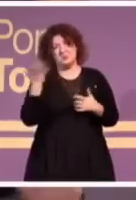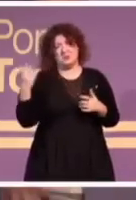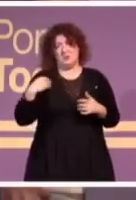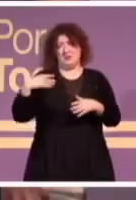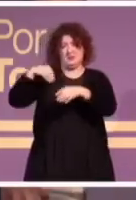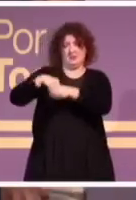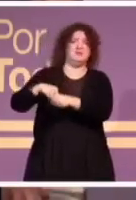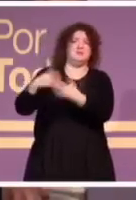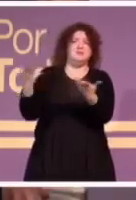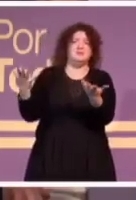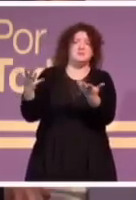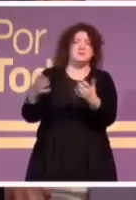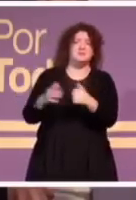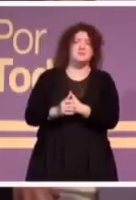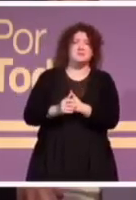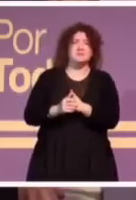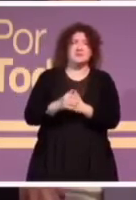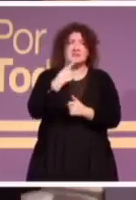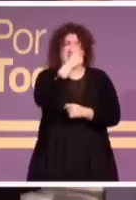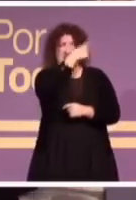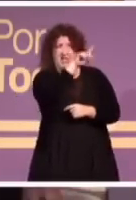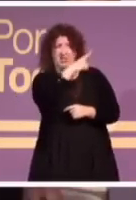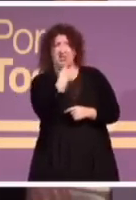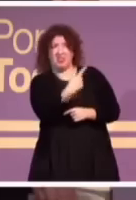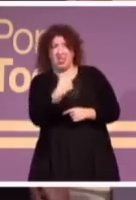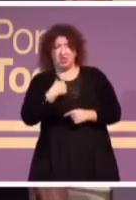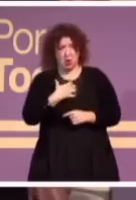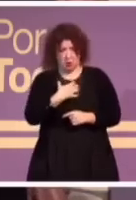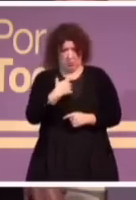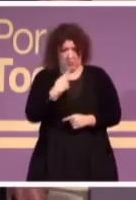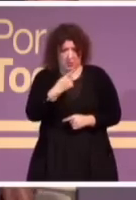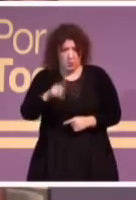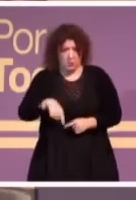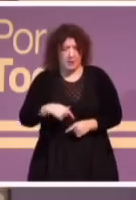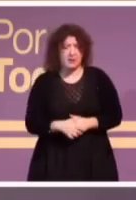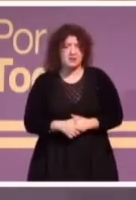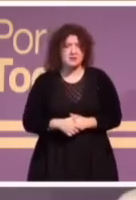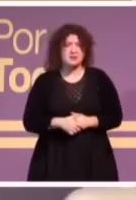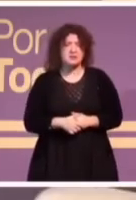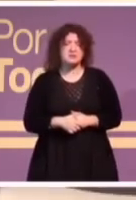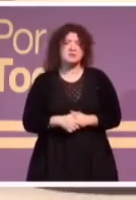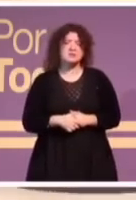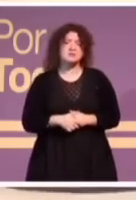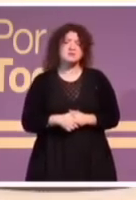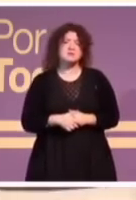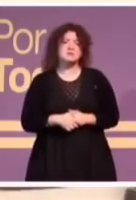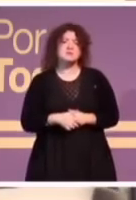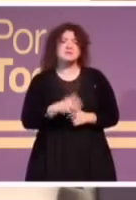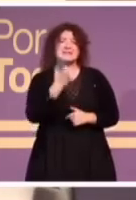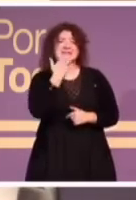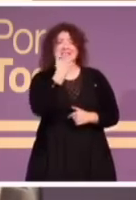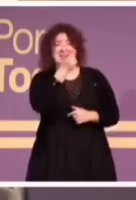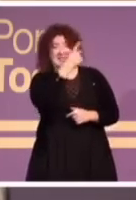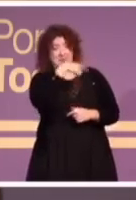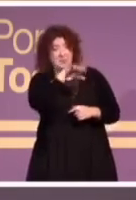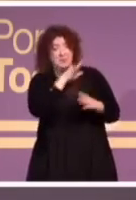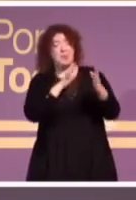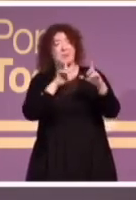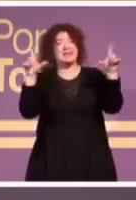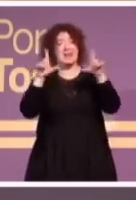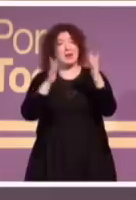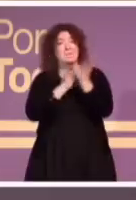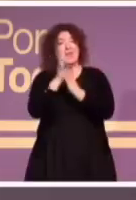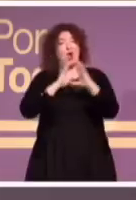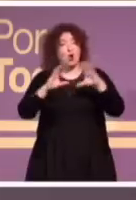yo? Y si tus iguales te pueden decir esas cosas, y si desde los medios de